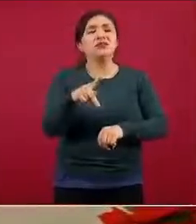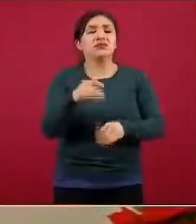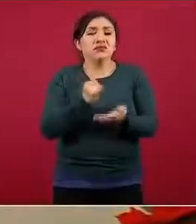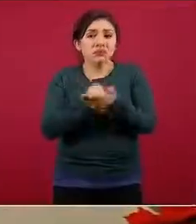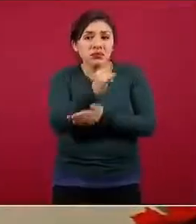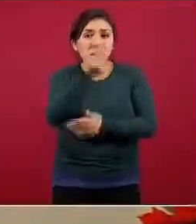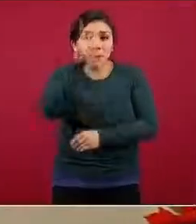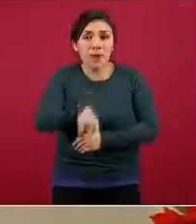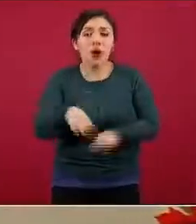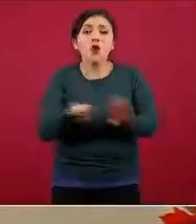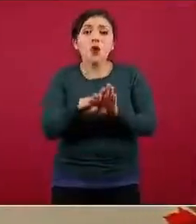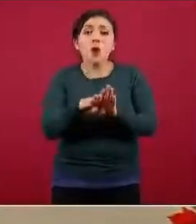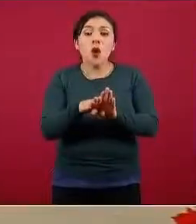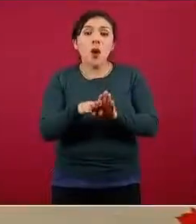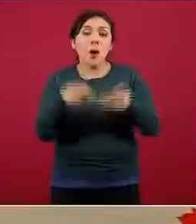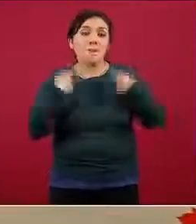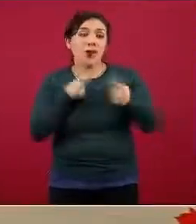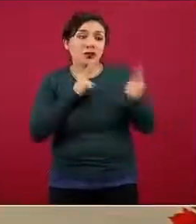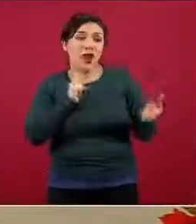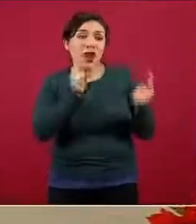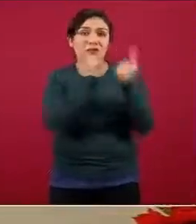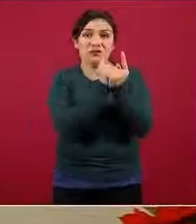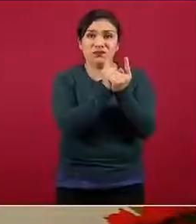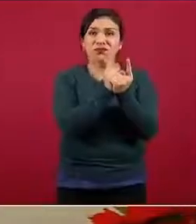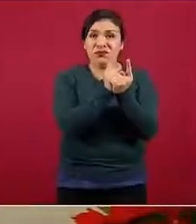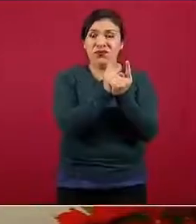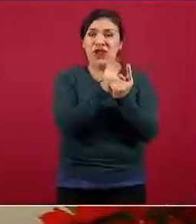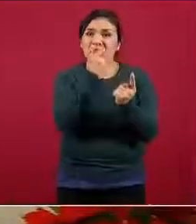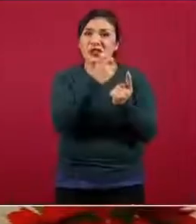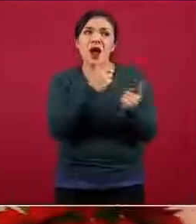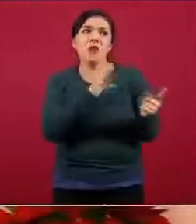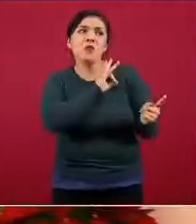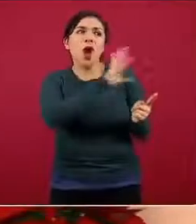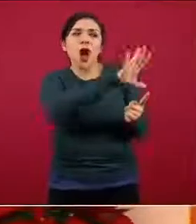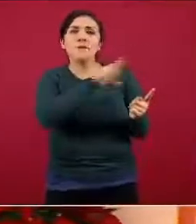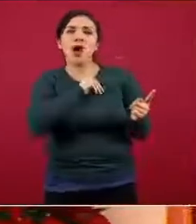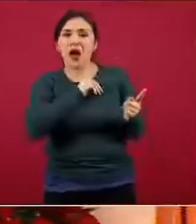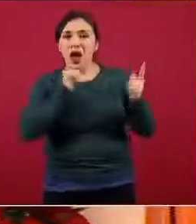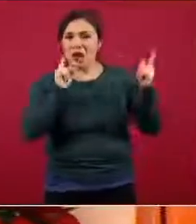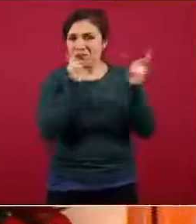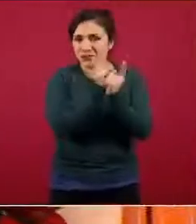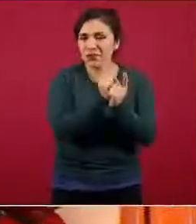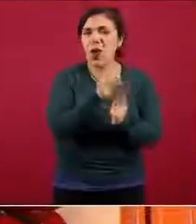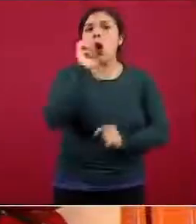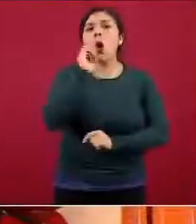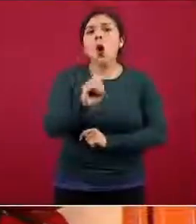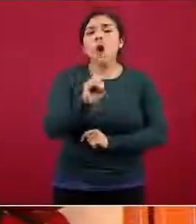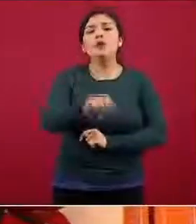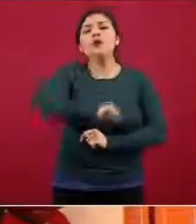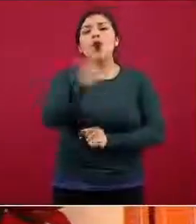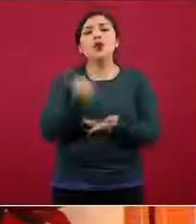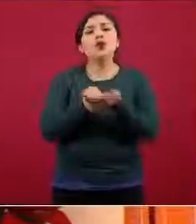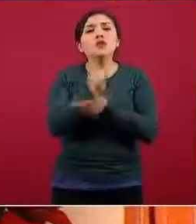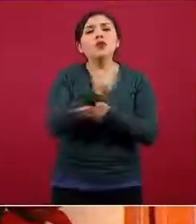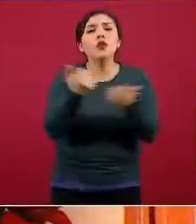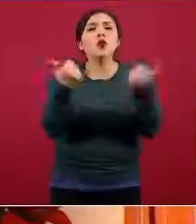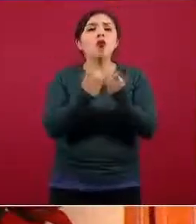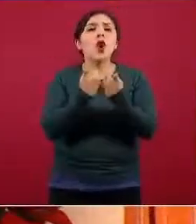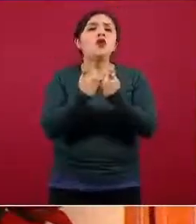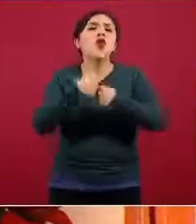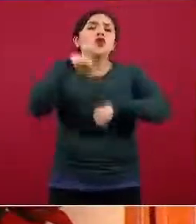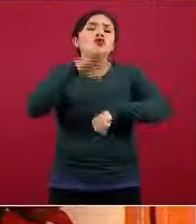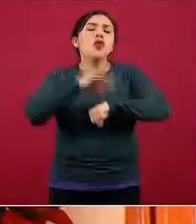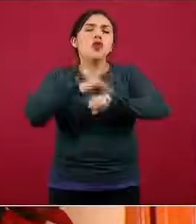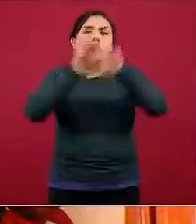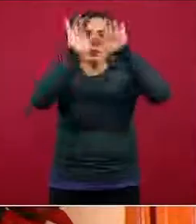tanto la asociación epidemiológica, que ya se ha explicado, así como la dictaminación de